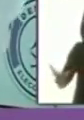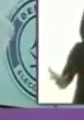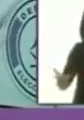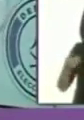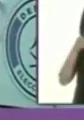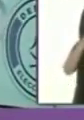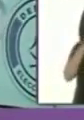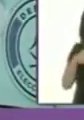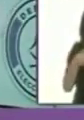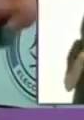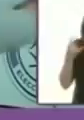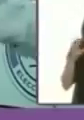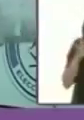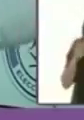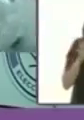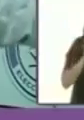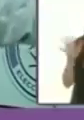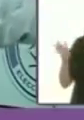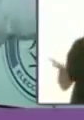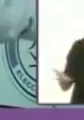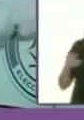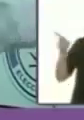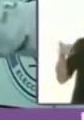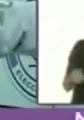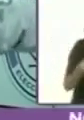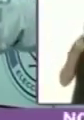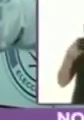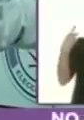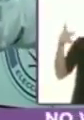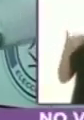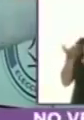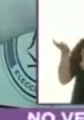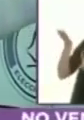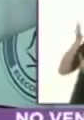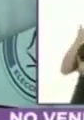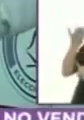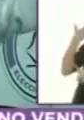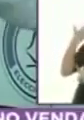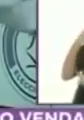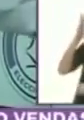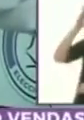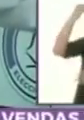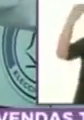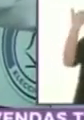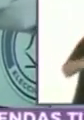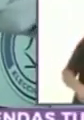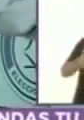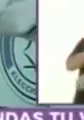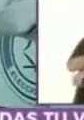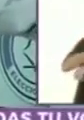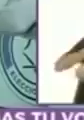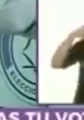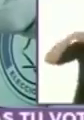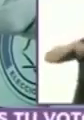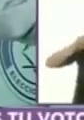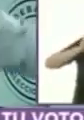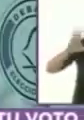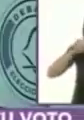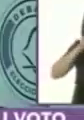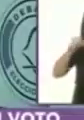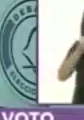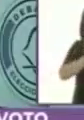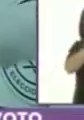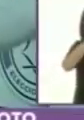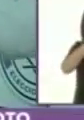queda su triste papel como candidata a la independiente a la jefatura de gobierno, que pues que queda para la reflexión. Pero bueno, vámonos